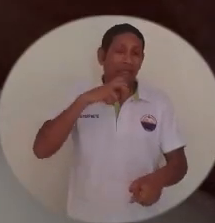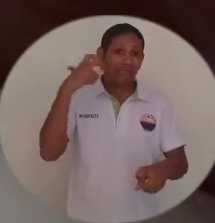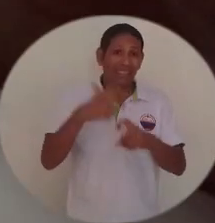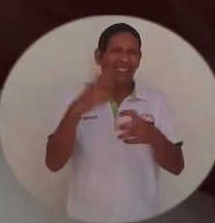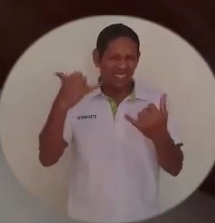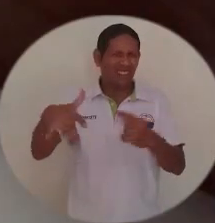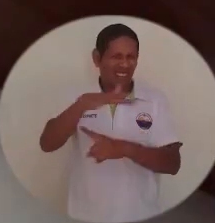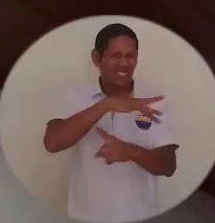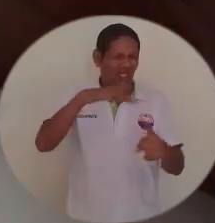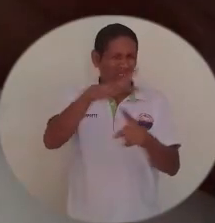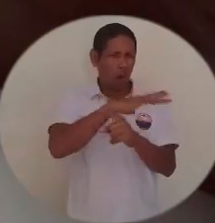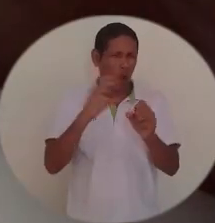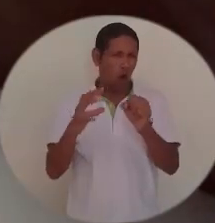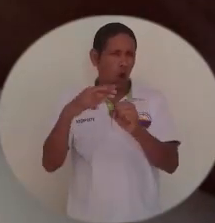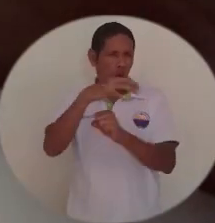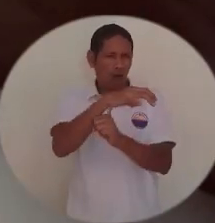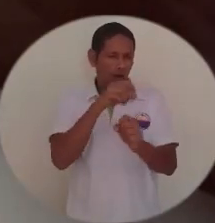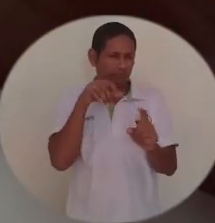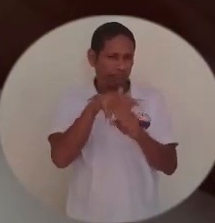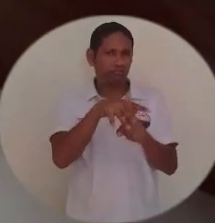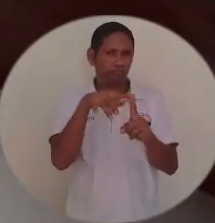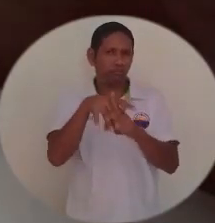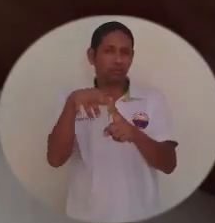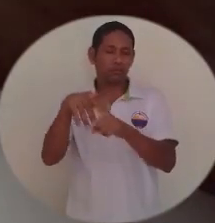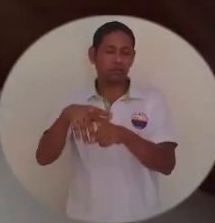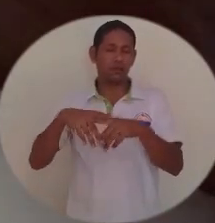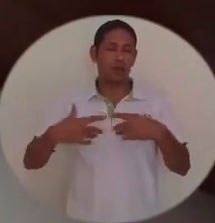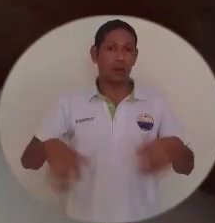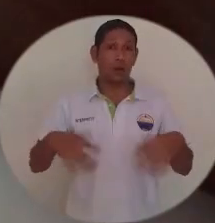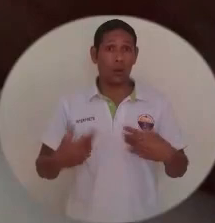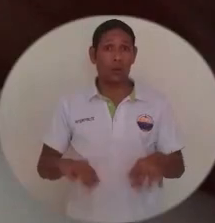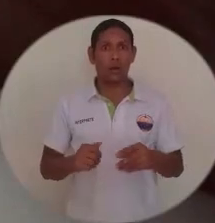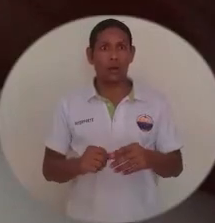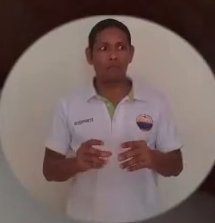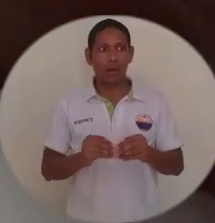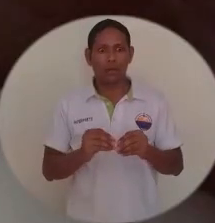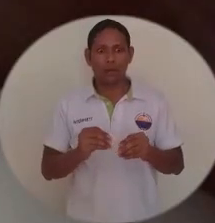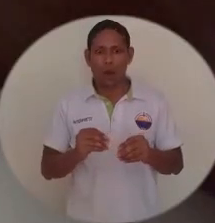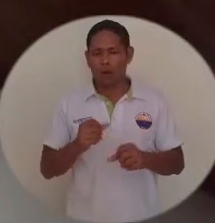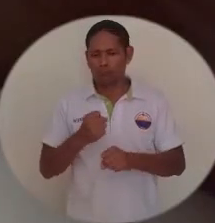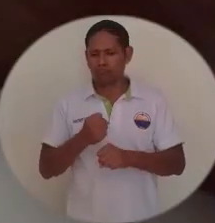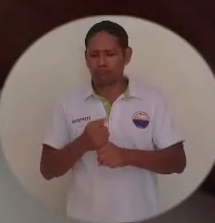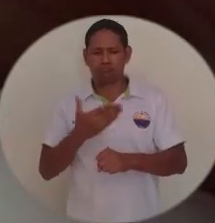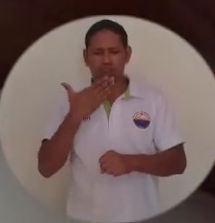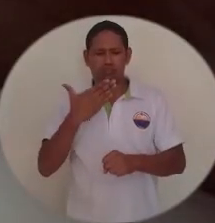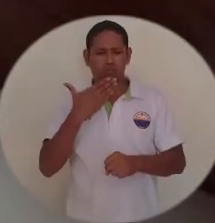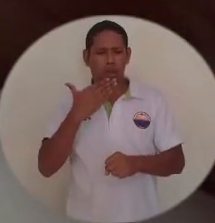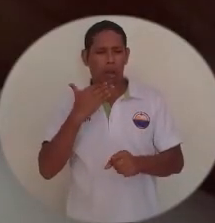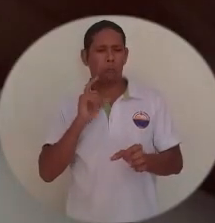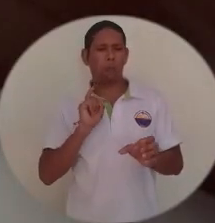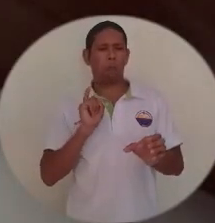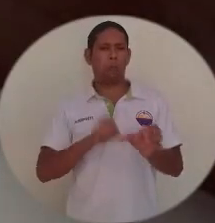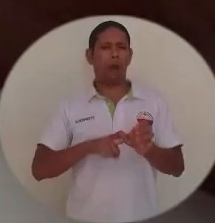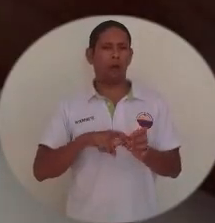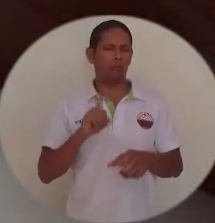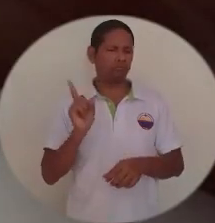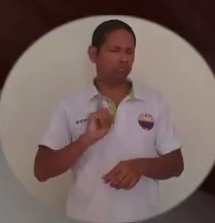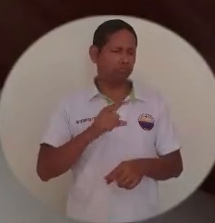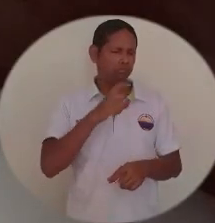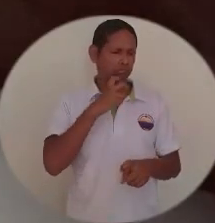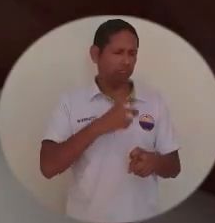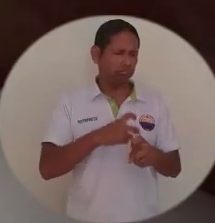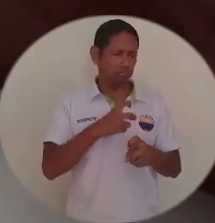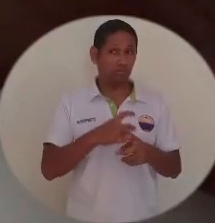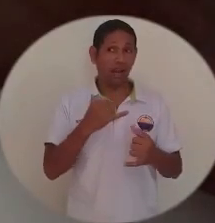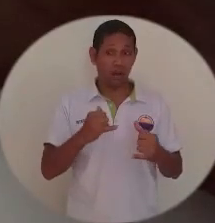momentos, con la situación que se está viviendo por la pandemia del COVID-19, de no poder generar recursos por